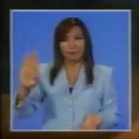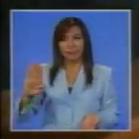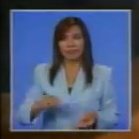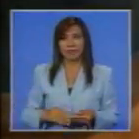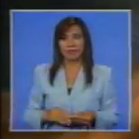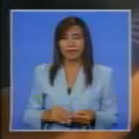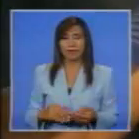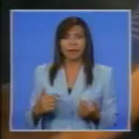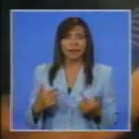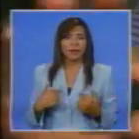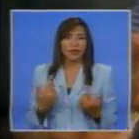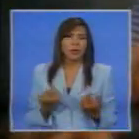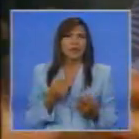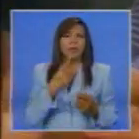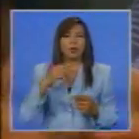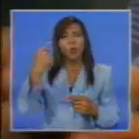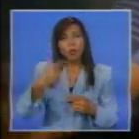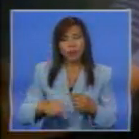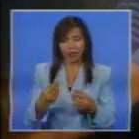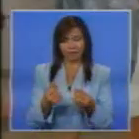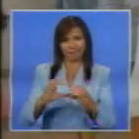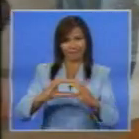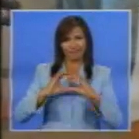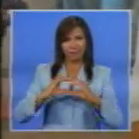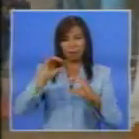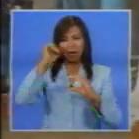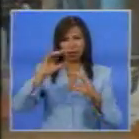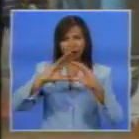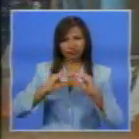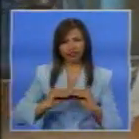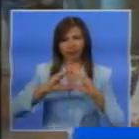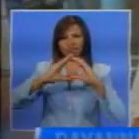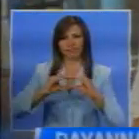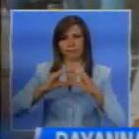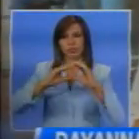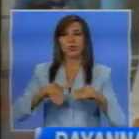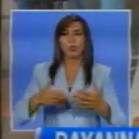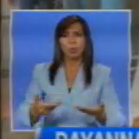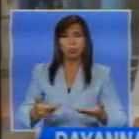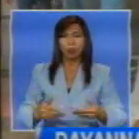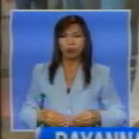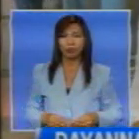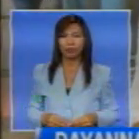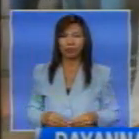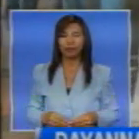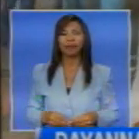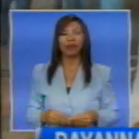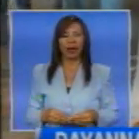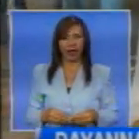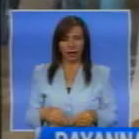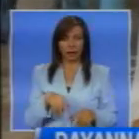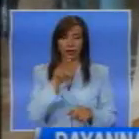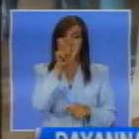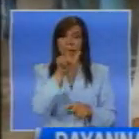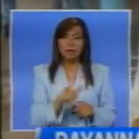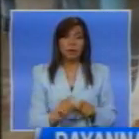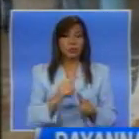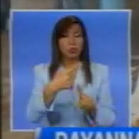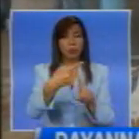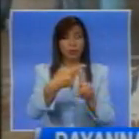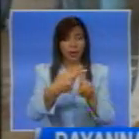la guardia, ¿no? Un día varía una cosa, otro día otra cosa. El cálculo de las aportaciones se hará en base a los ingresos de cada